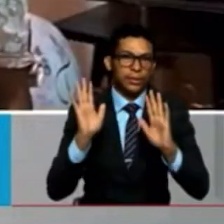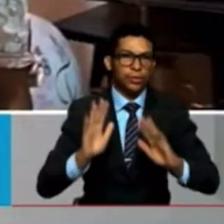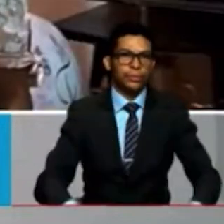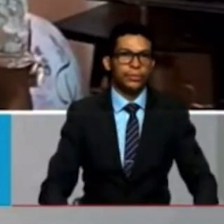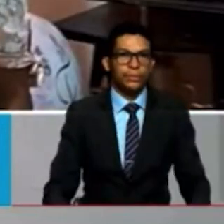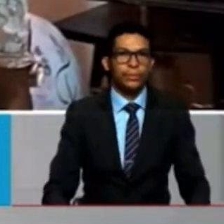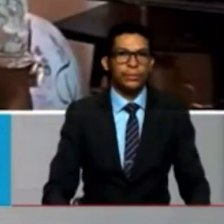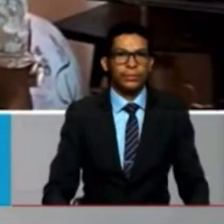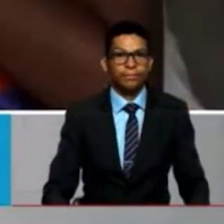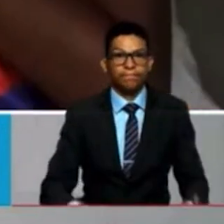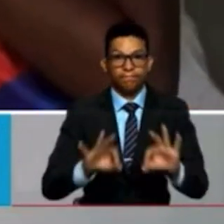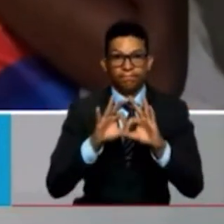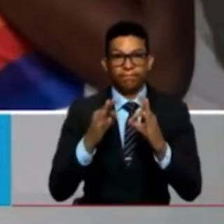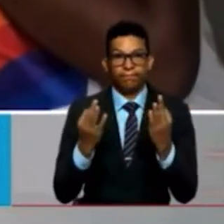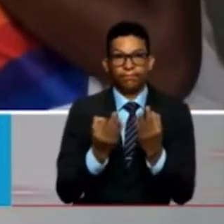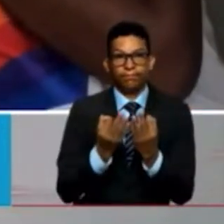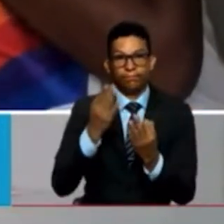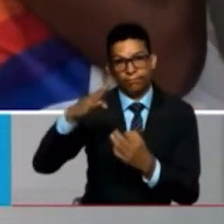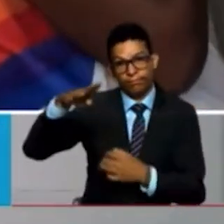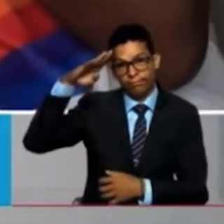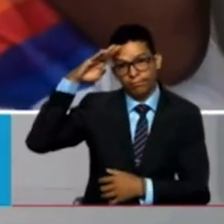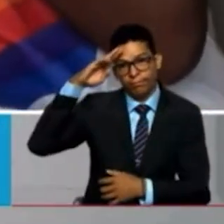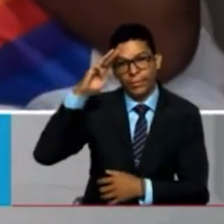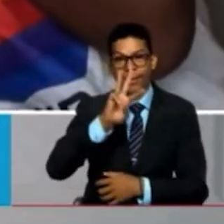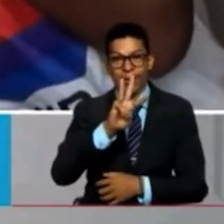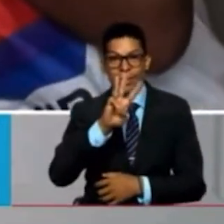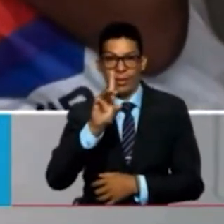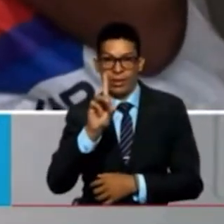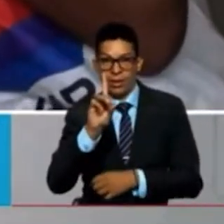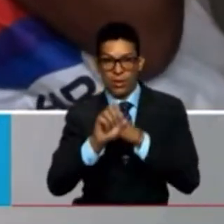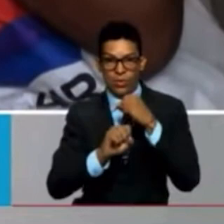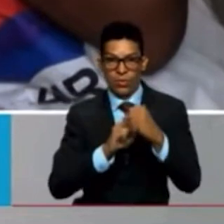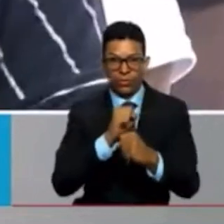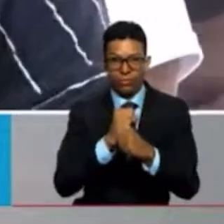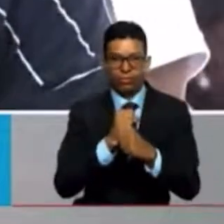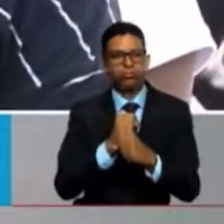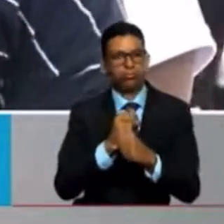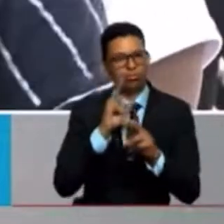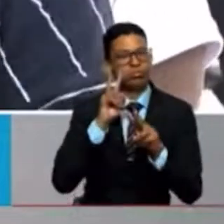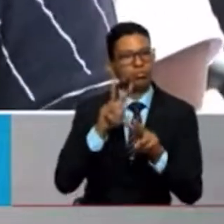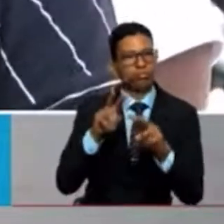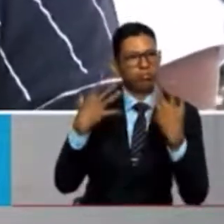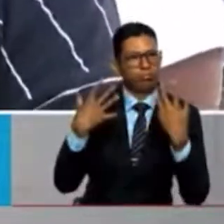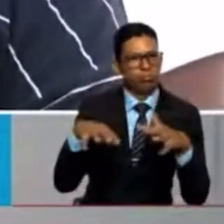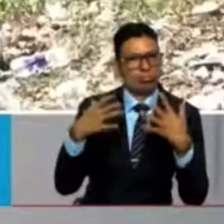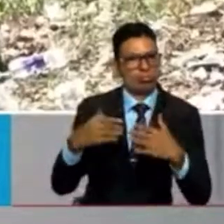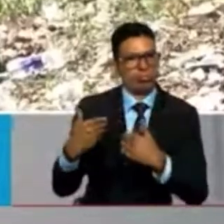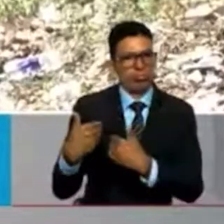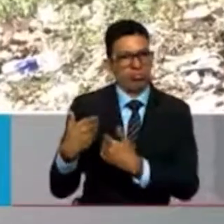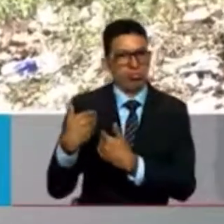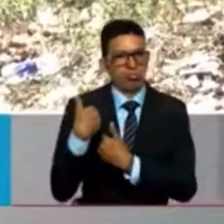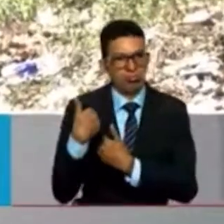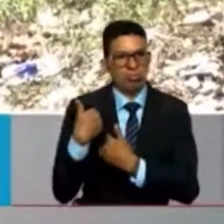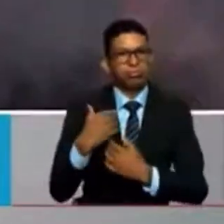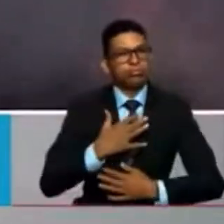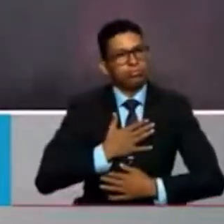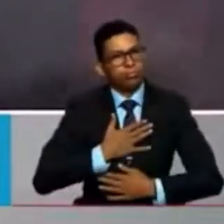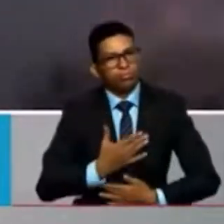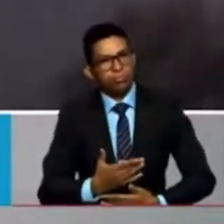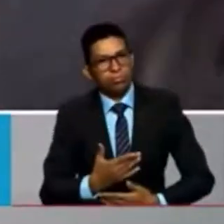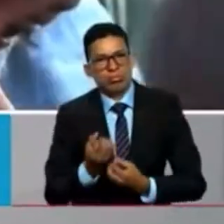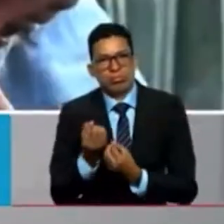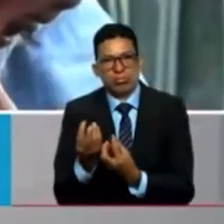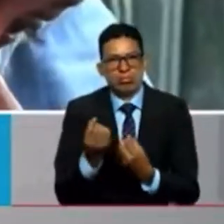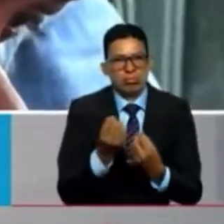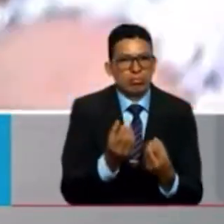adiós. La familia de la uniformada de 31 años la recuerda como una persona digna de admirar por su responsabilidad, generosidad y don